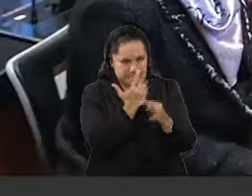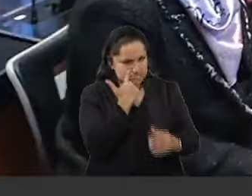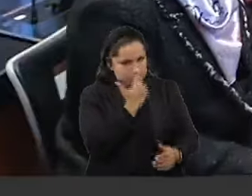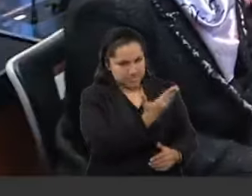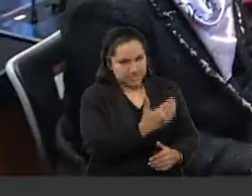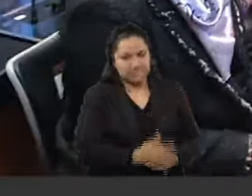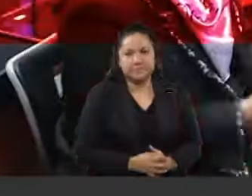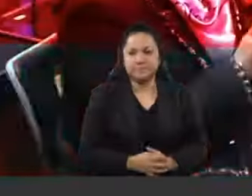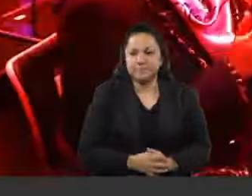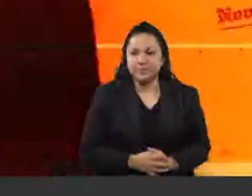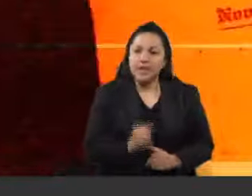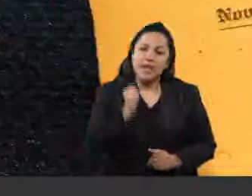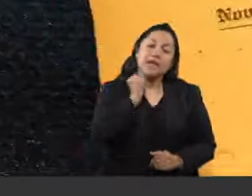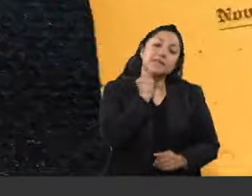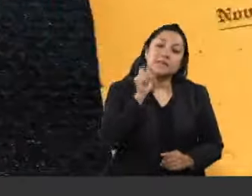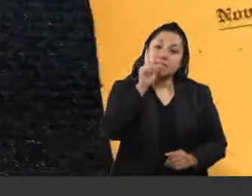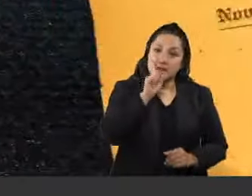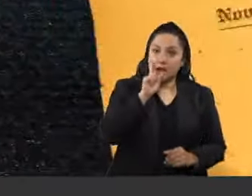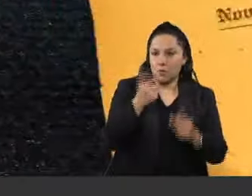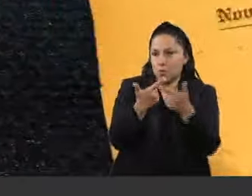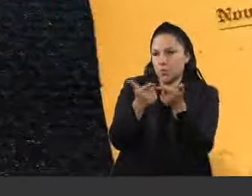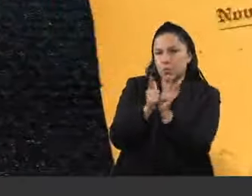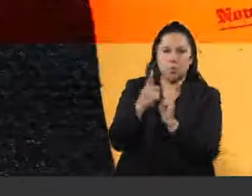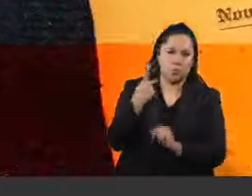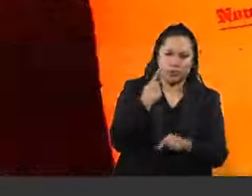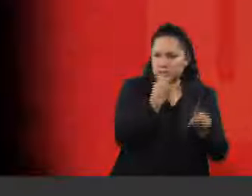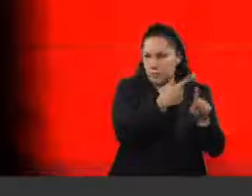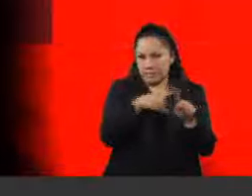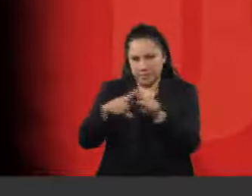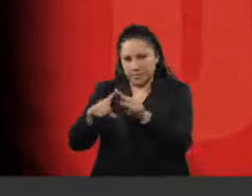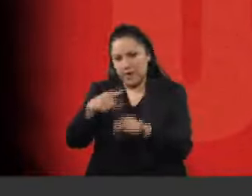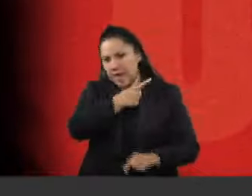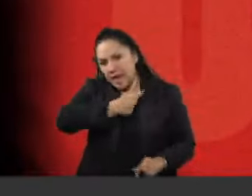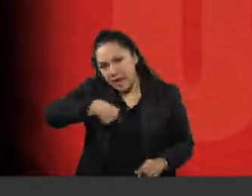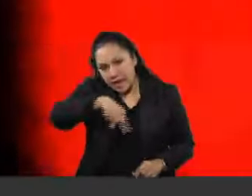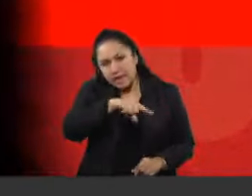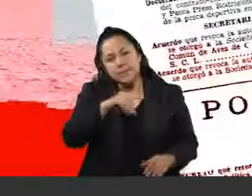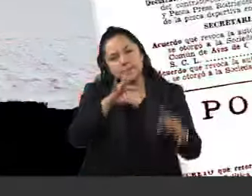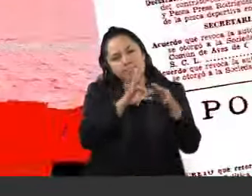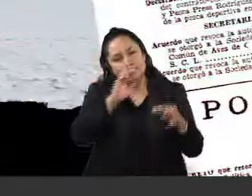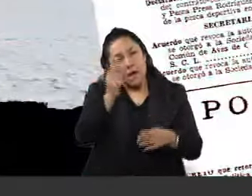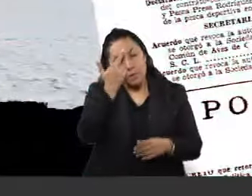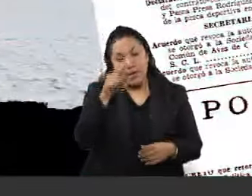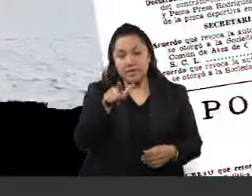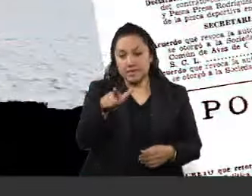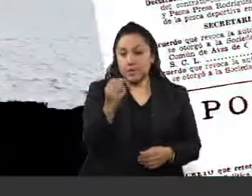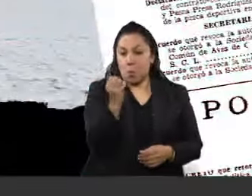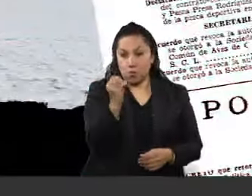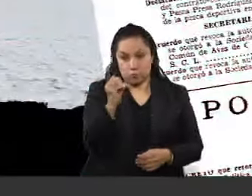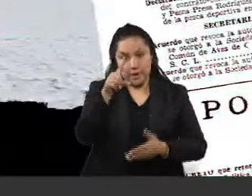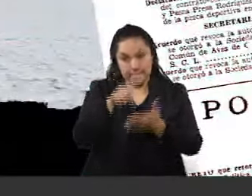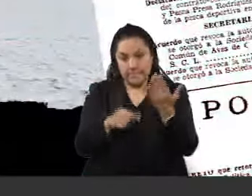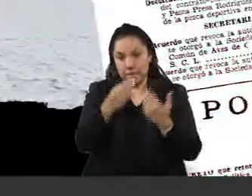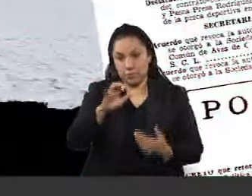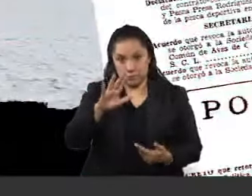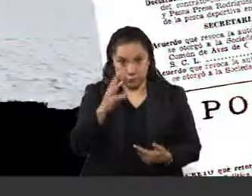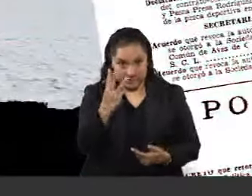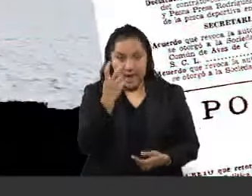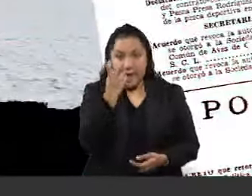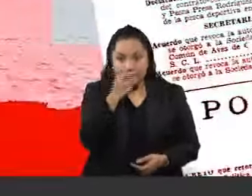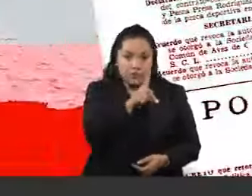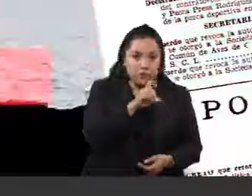Senadoras de todas las fuerzas políticas recordaron que después de una larga lucha, fue el 17 de octubre de 1953 que se publicó en